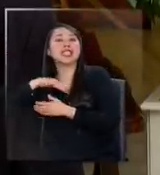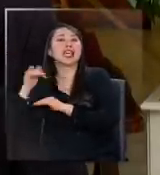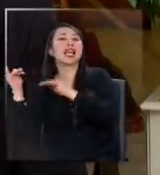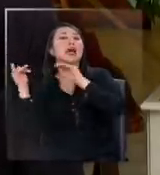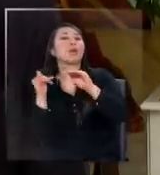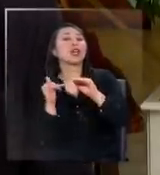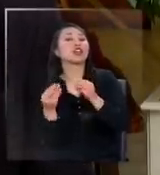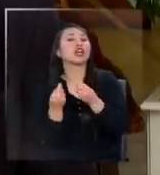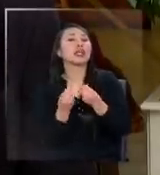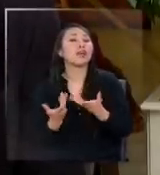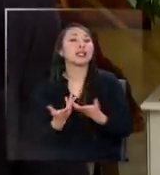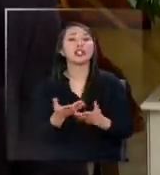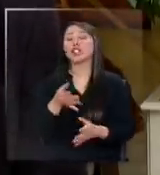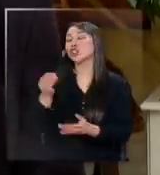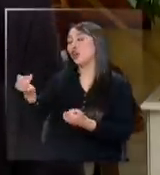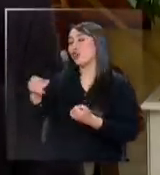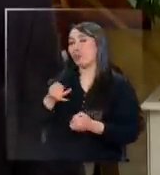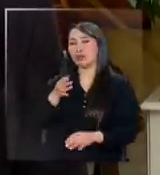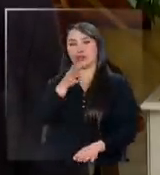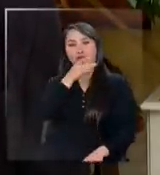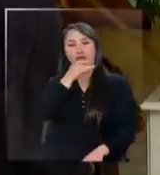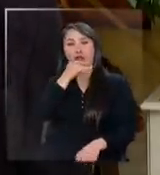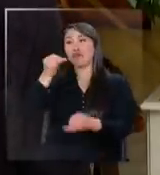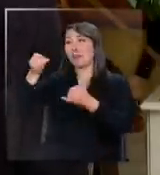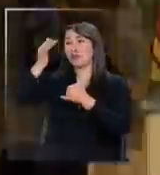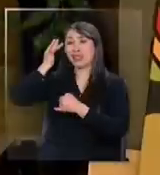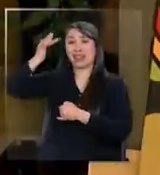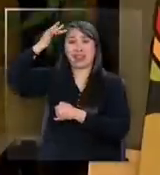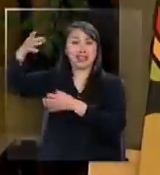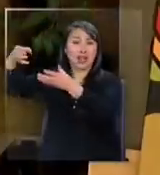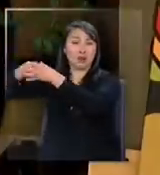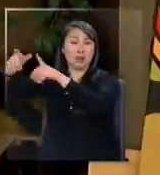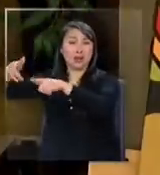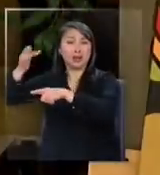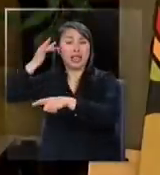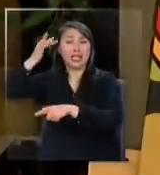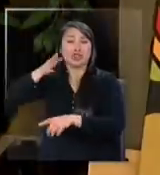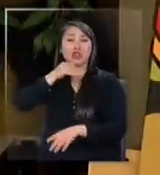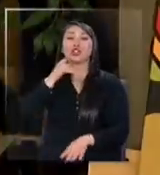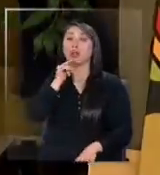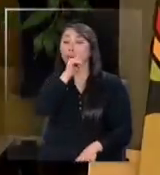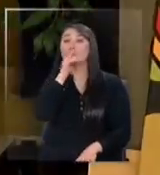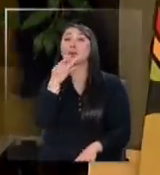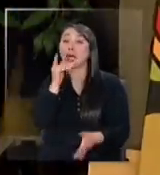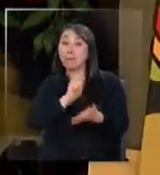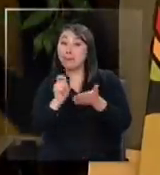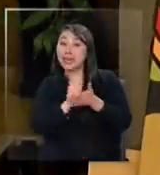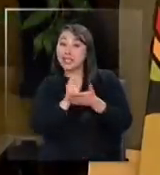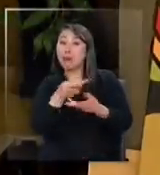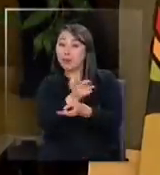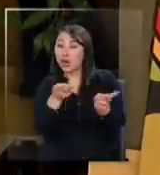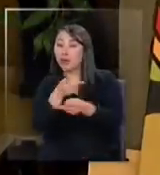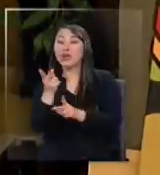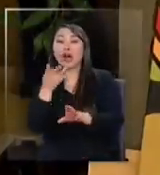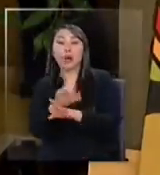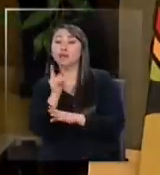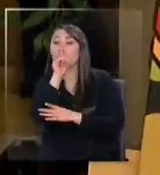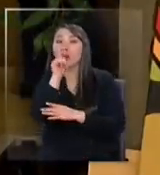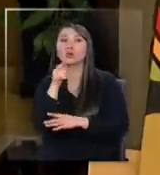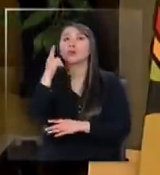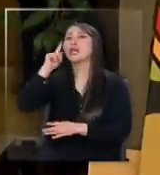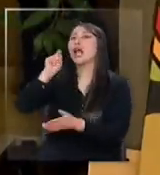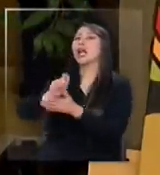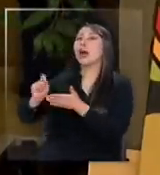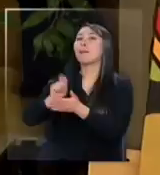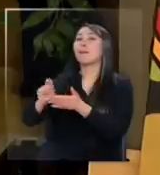tengo información de ese tipo, no manejo antecedentes de inteligencia, pero a mí no me cabe. Es que está en la prensa, por eso se lo pregunto. Sí, pero está en la prensa,